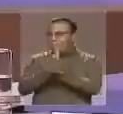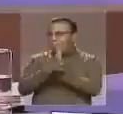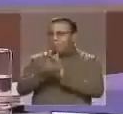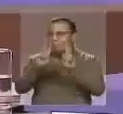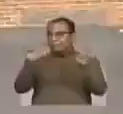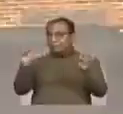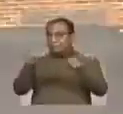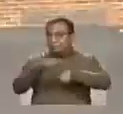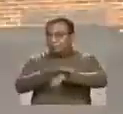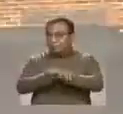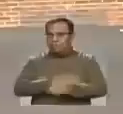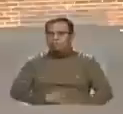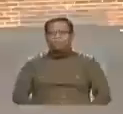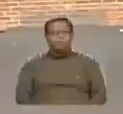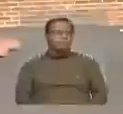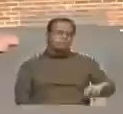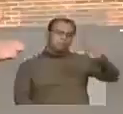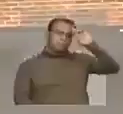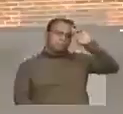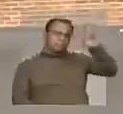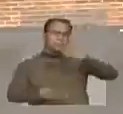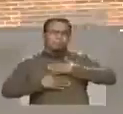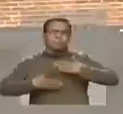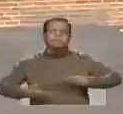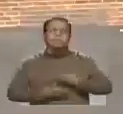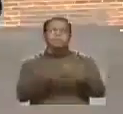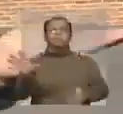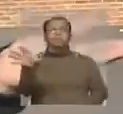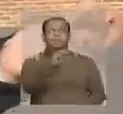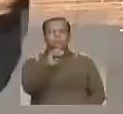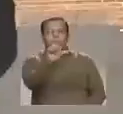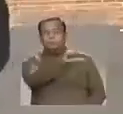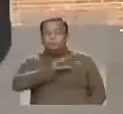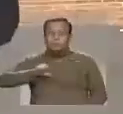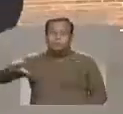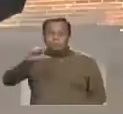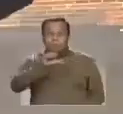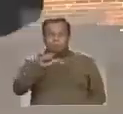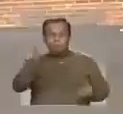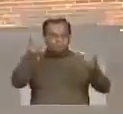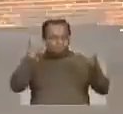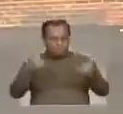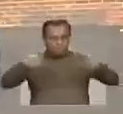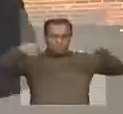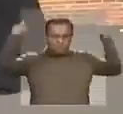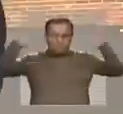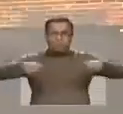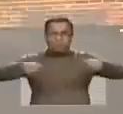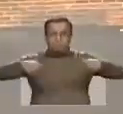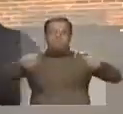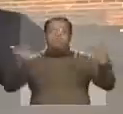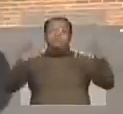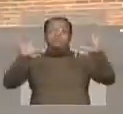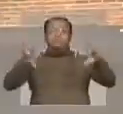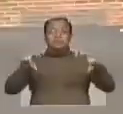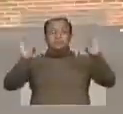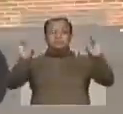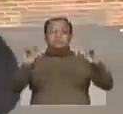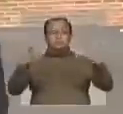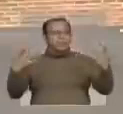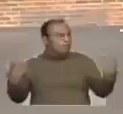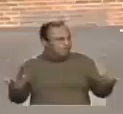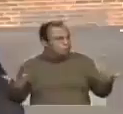detalles. Hola, los saludo a todos y todas. Estamos aquí en Sydney,